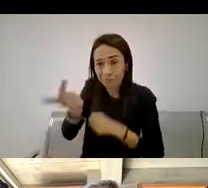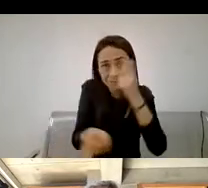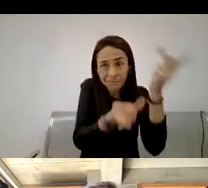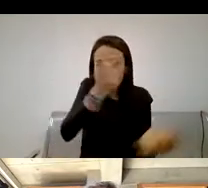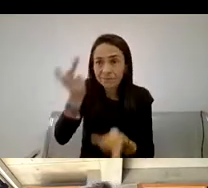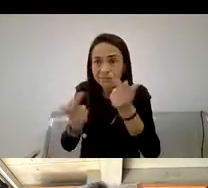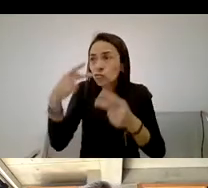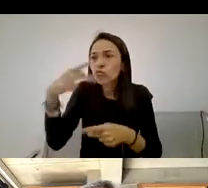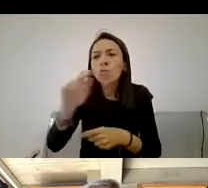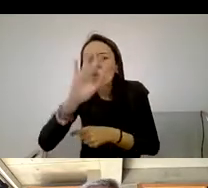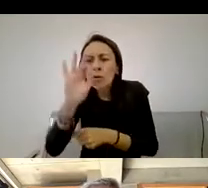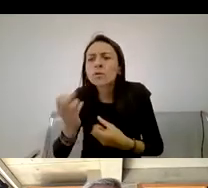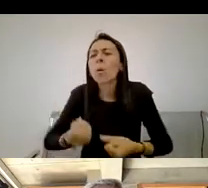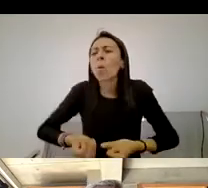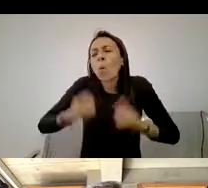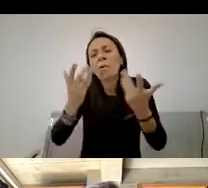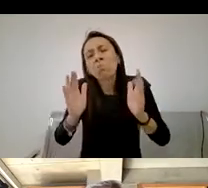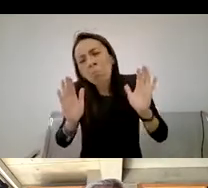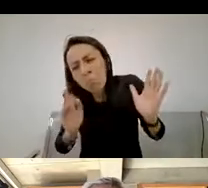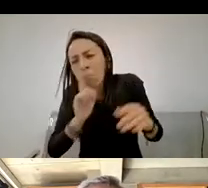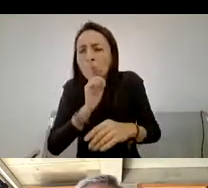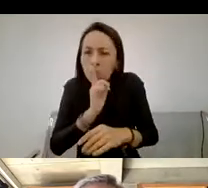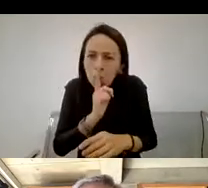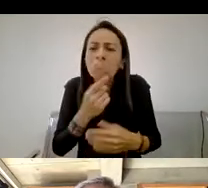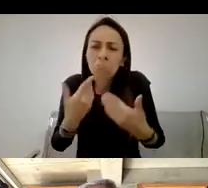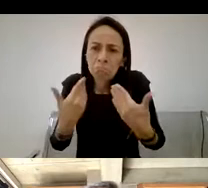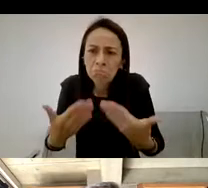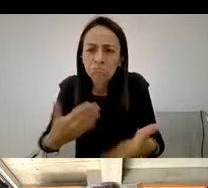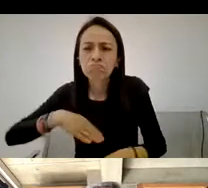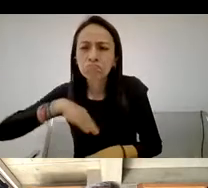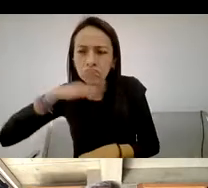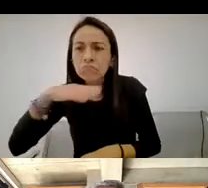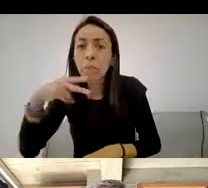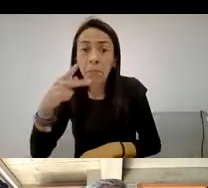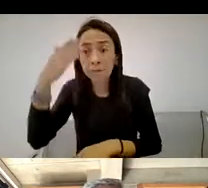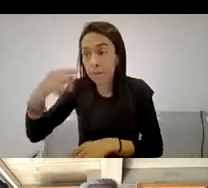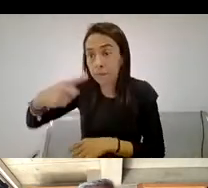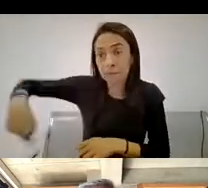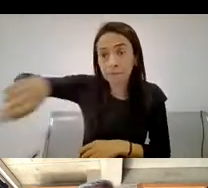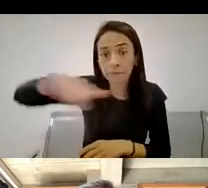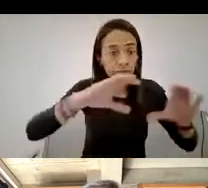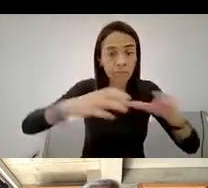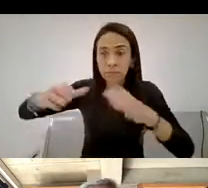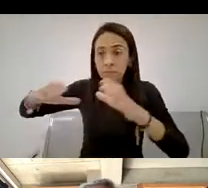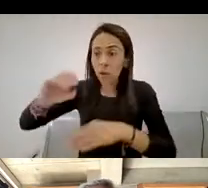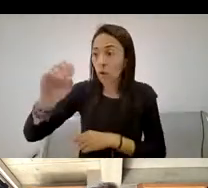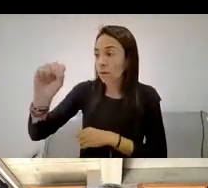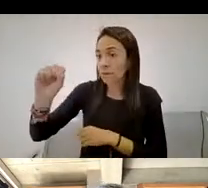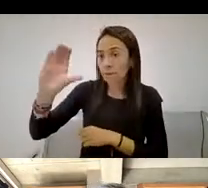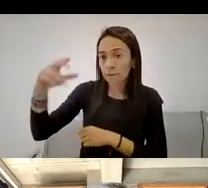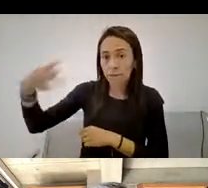porcentualmente significativos, pero claro que sabemos que la sociedad civil tiene trabajos